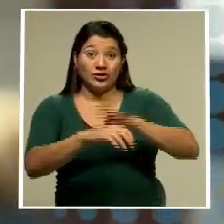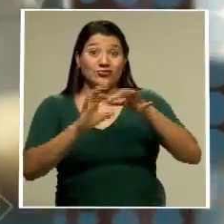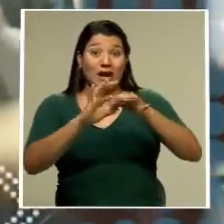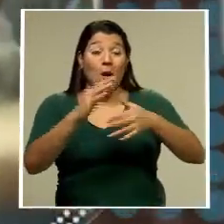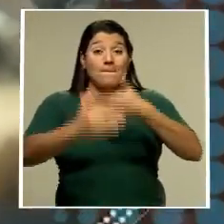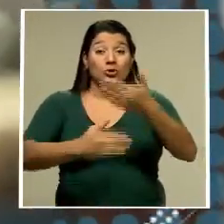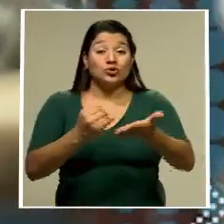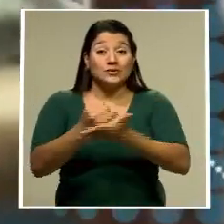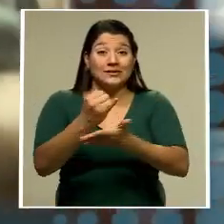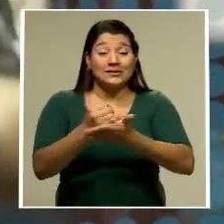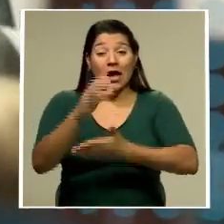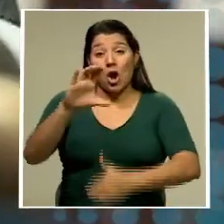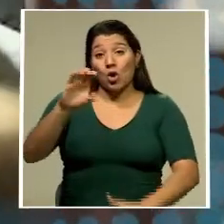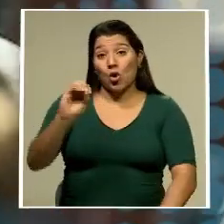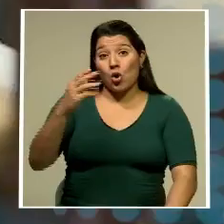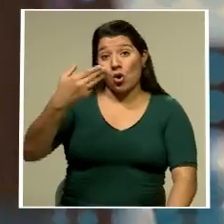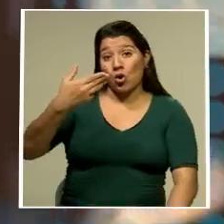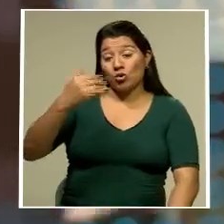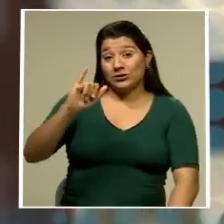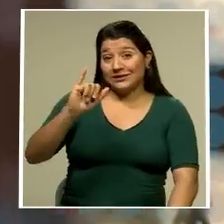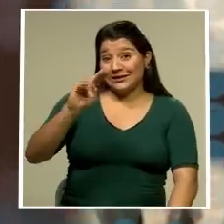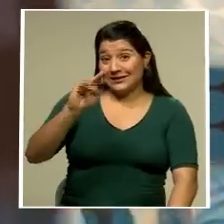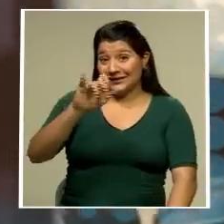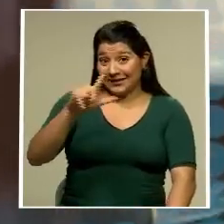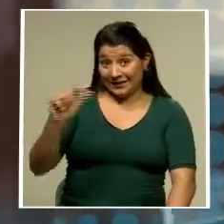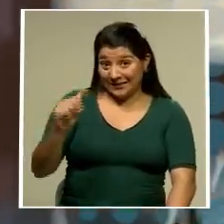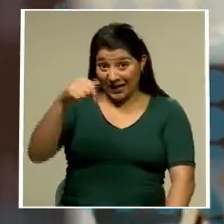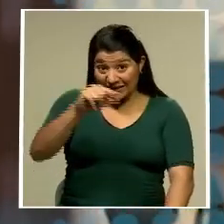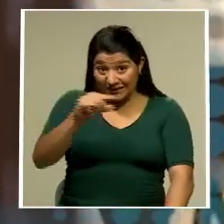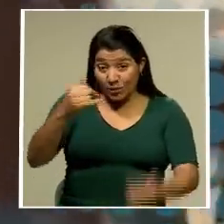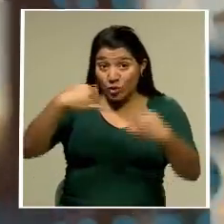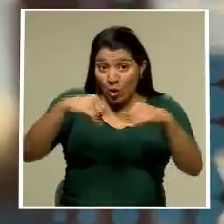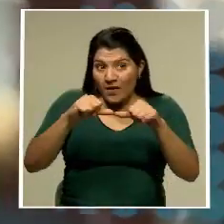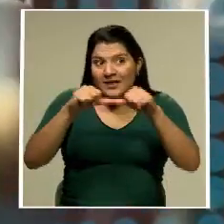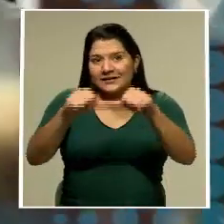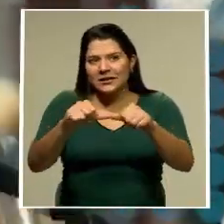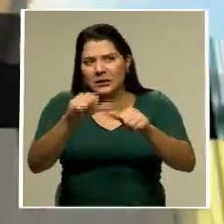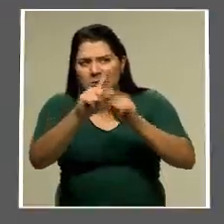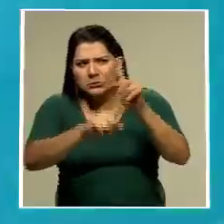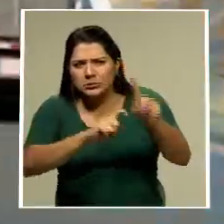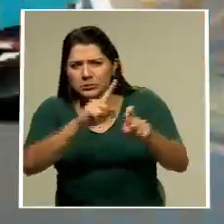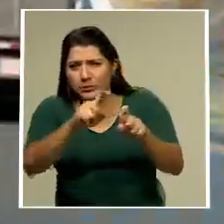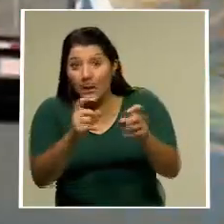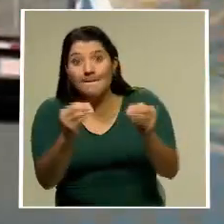Fiscalía confirmó que esta semana todavía están indagando a nuevos imputados.